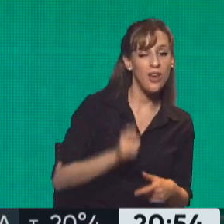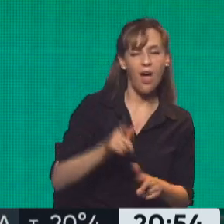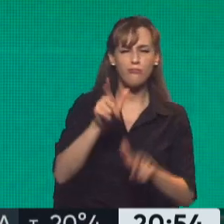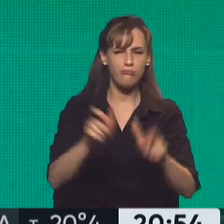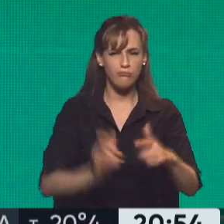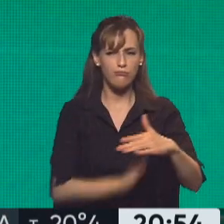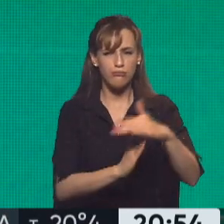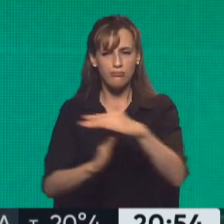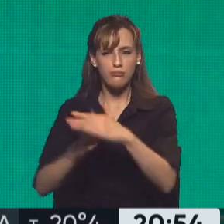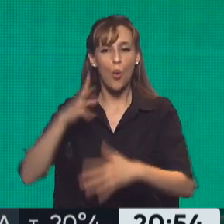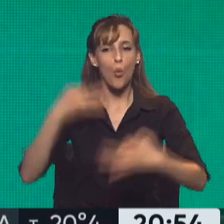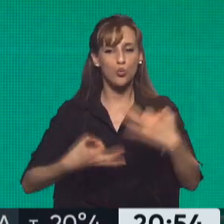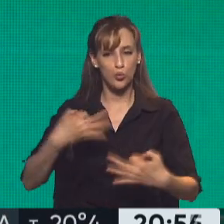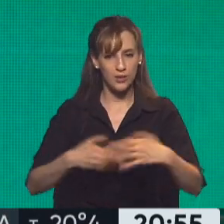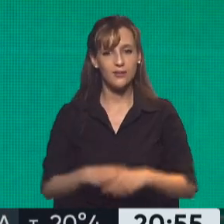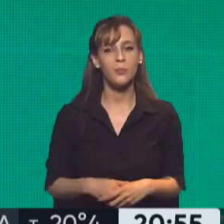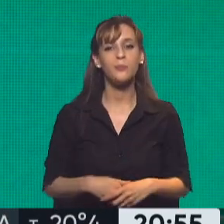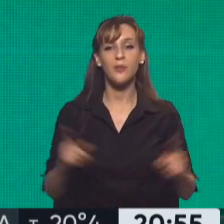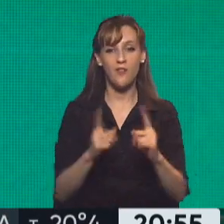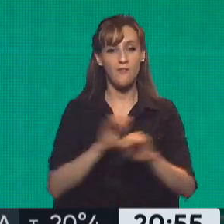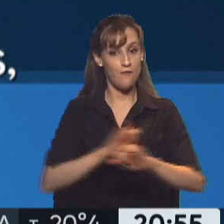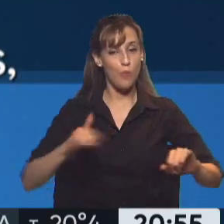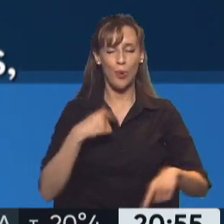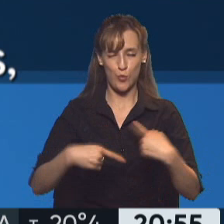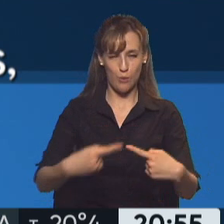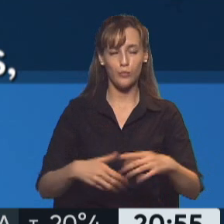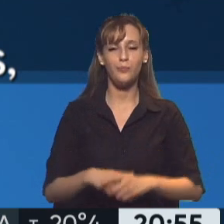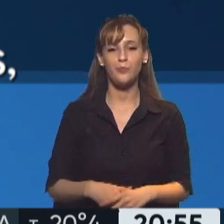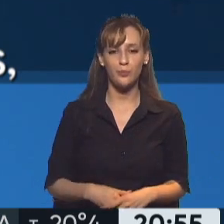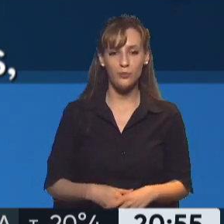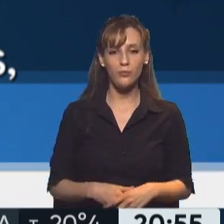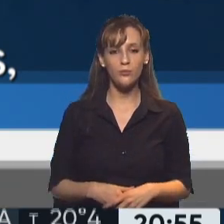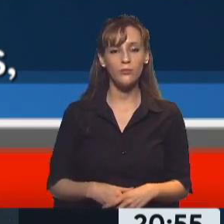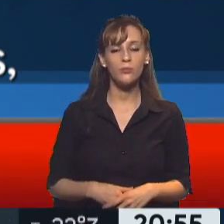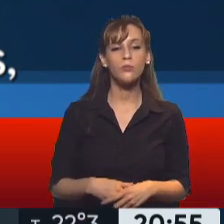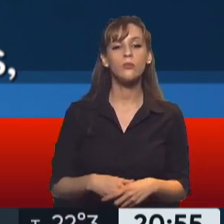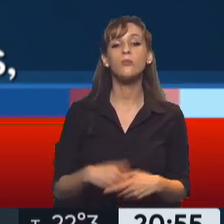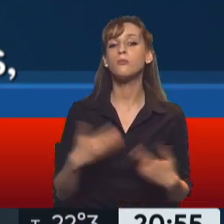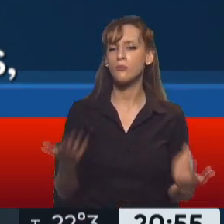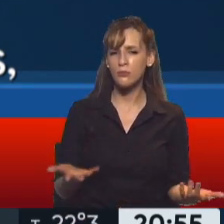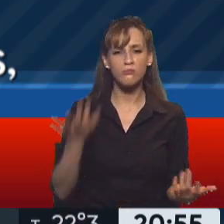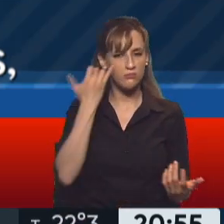reunión picante. El informe y nos quedamos hablando del tema. No, escucharon atentamente.